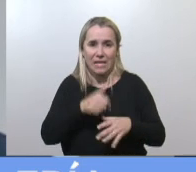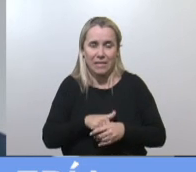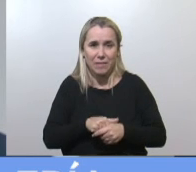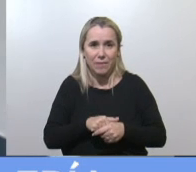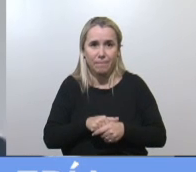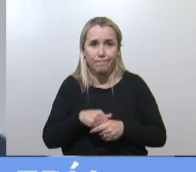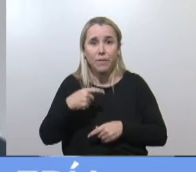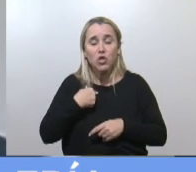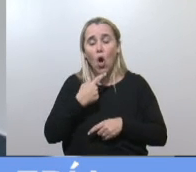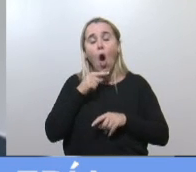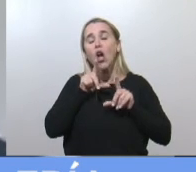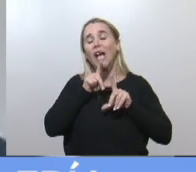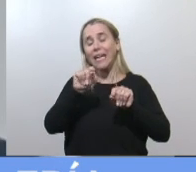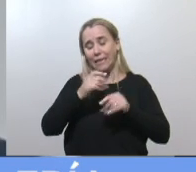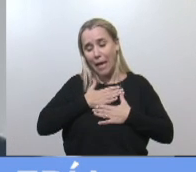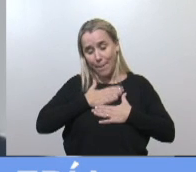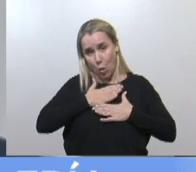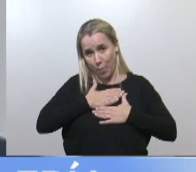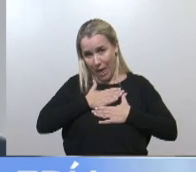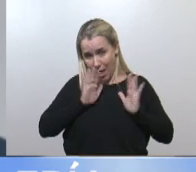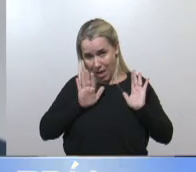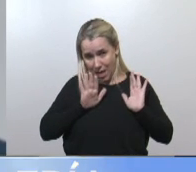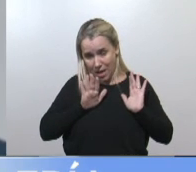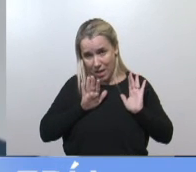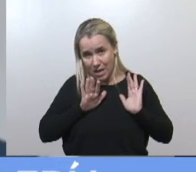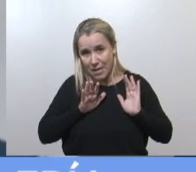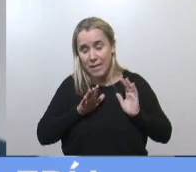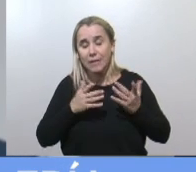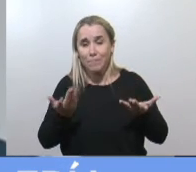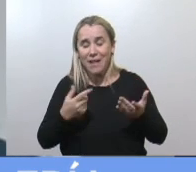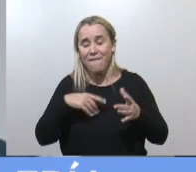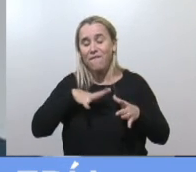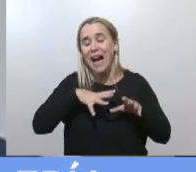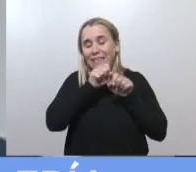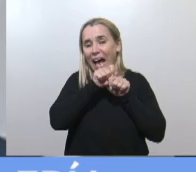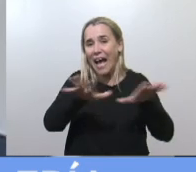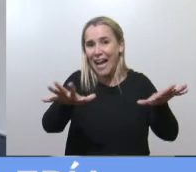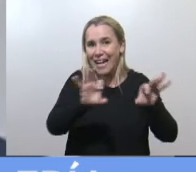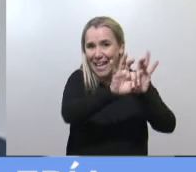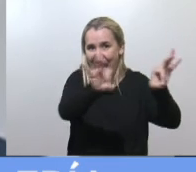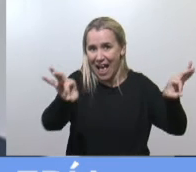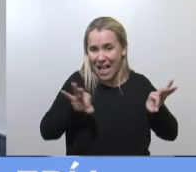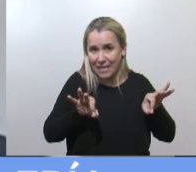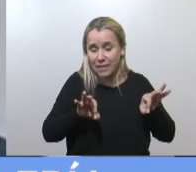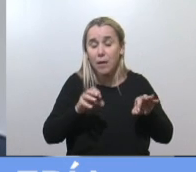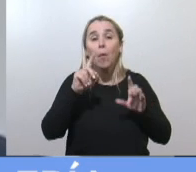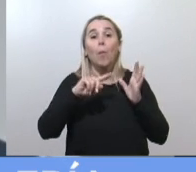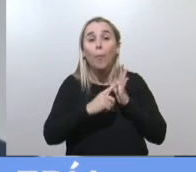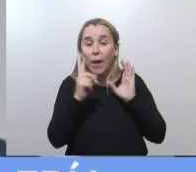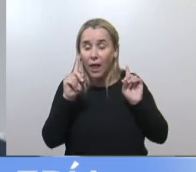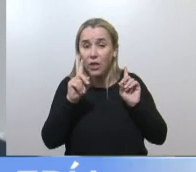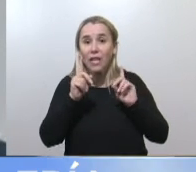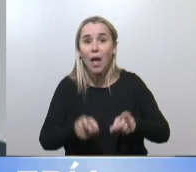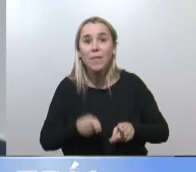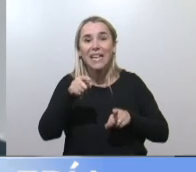la autocrítica que nos corresponde por esta carencia, pero también señalo con énfasis que